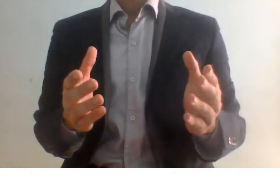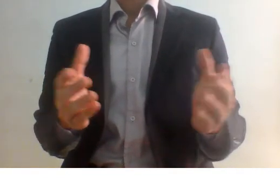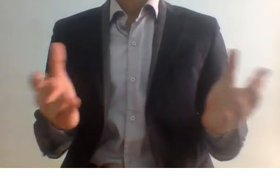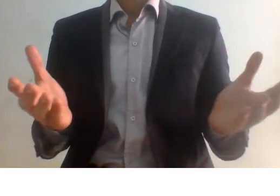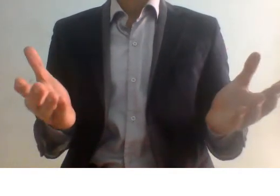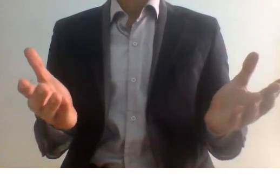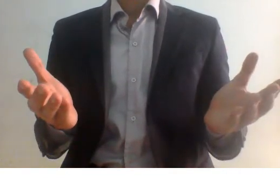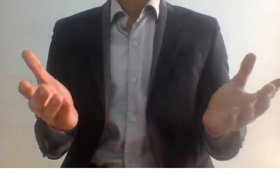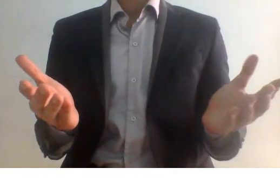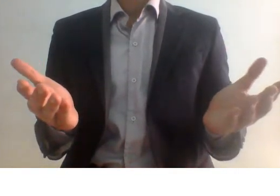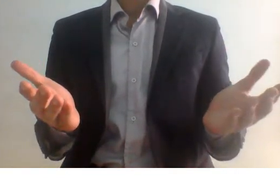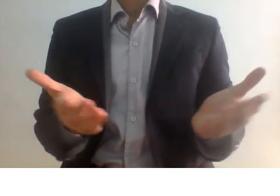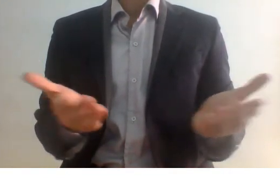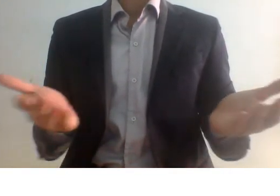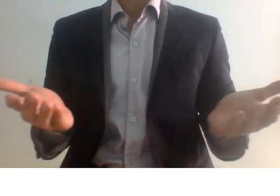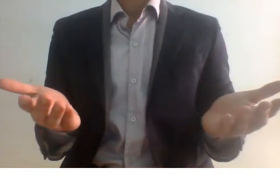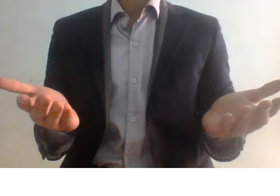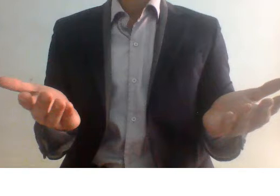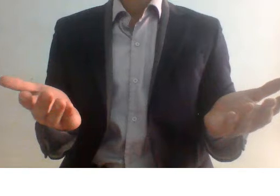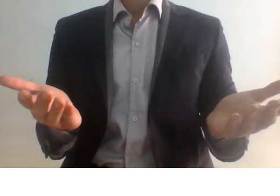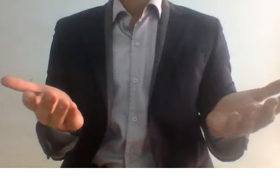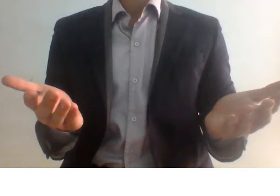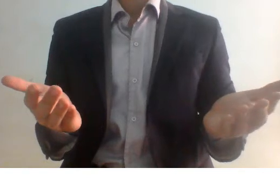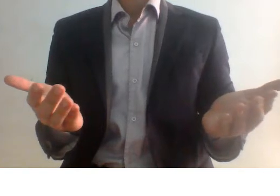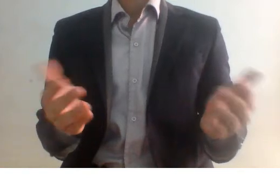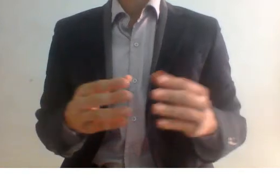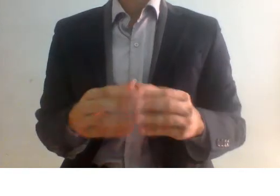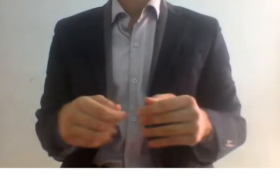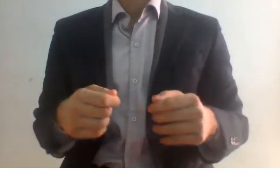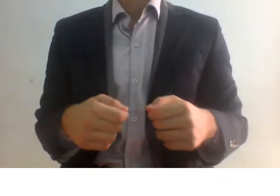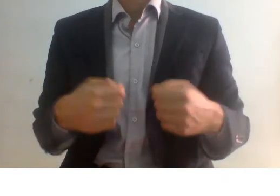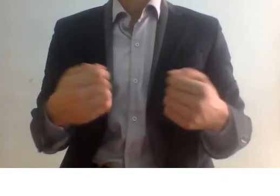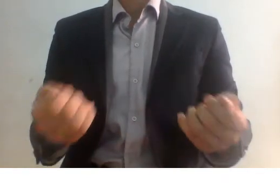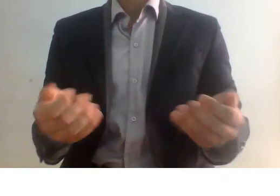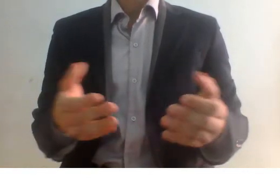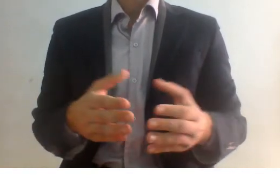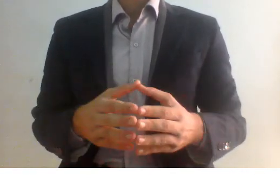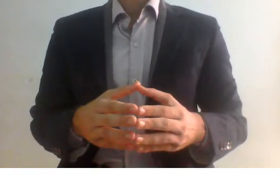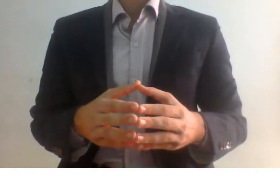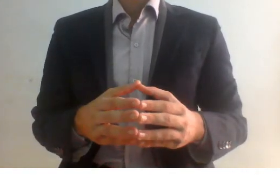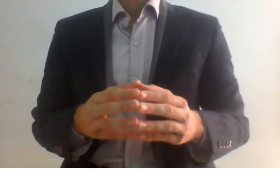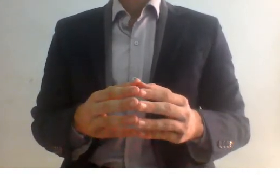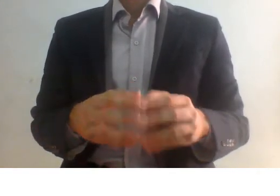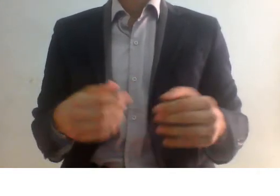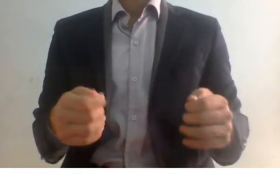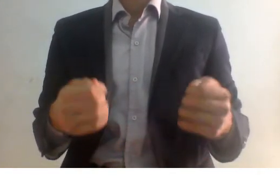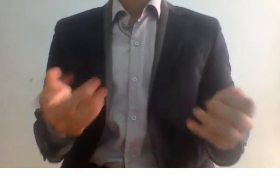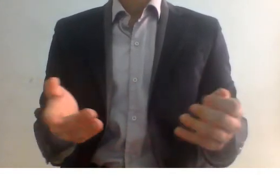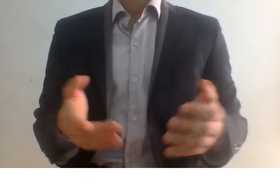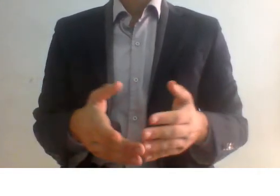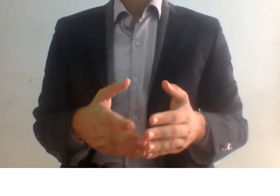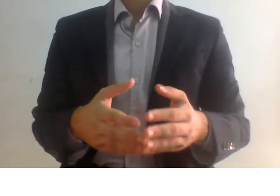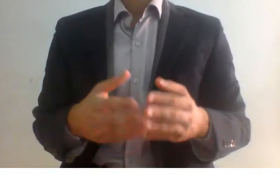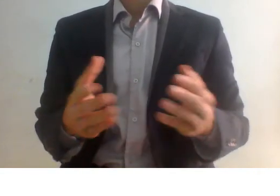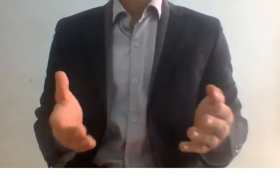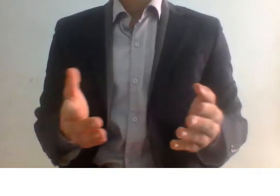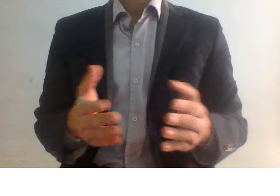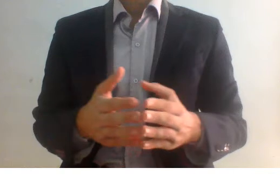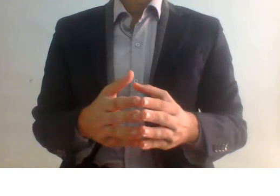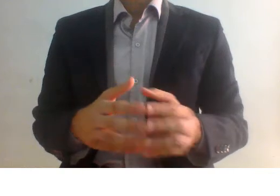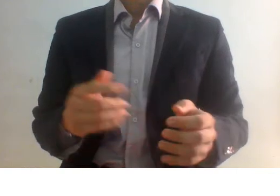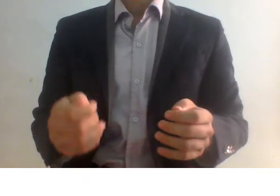Obrador, o la gran mayoría, son personas que a lo mejor se veían beneficiadas porque no pagaban impuestos, se veían beneficiadas porque a lo mejor tenían estos esquemas